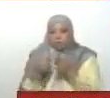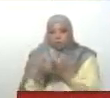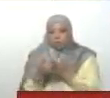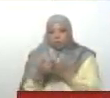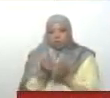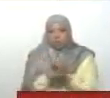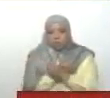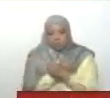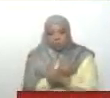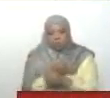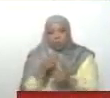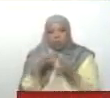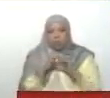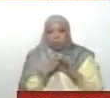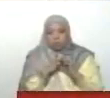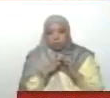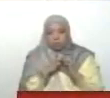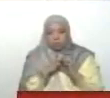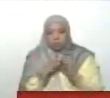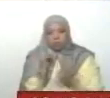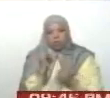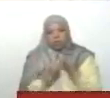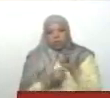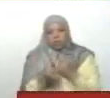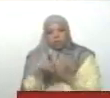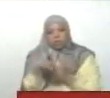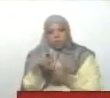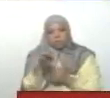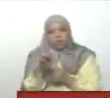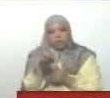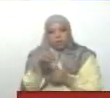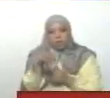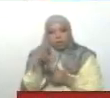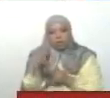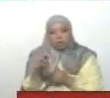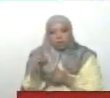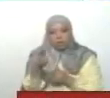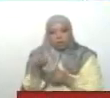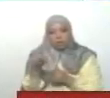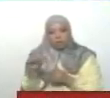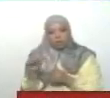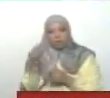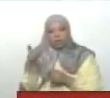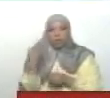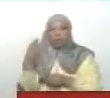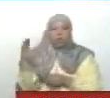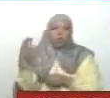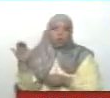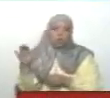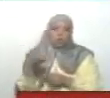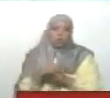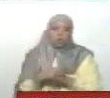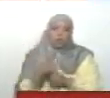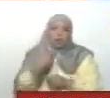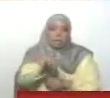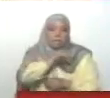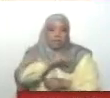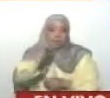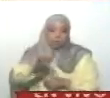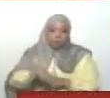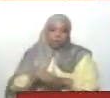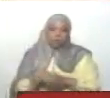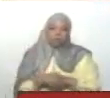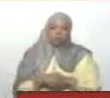llevaré mientras viva en mi corazón. ¿Y ese apellido Pedrón de dónde viene? Primera vez que lo escucho. Ese apellido Pedrón viene de las Islas Canarias. Islas Canarias,